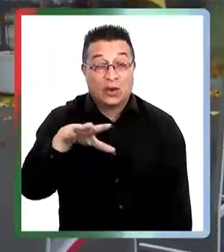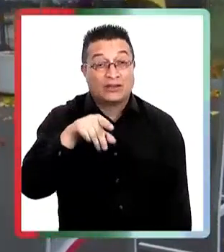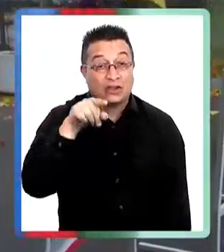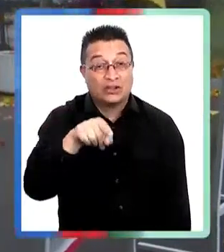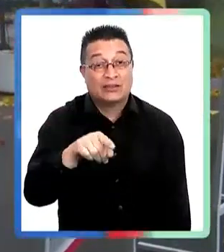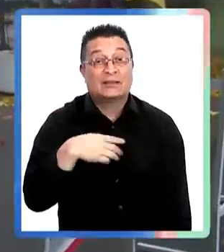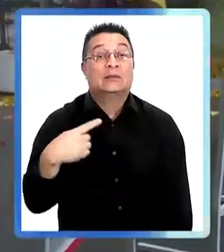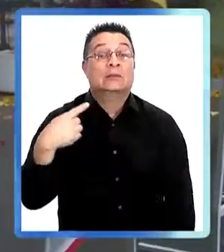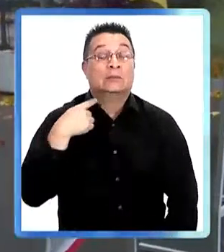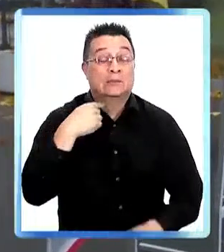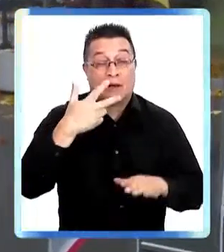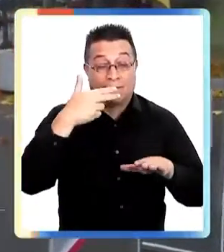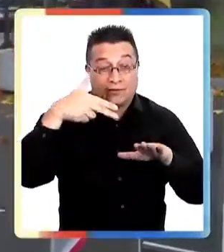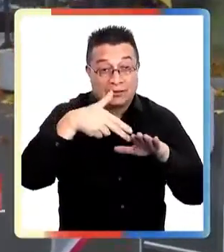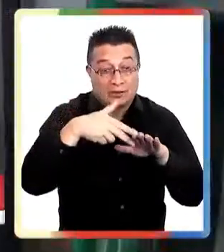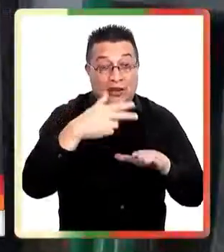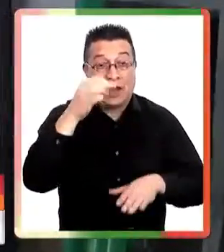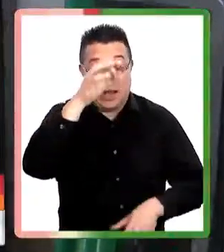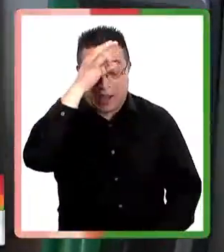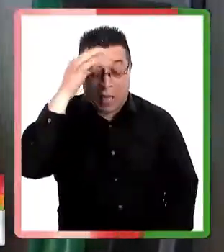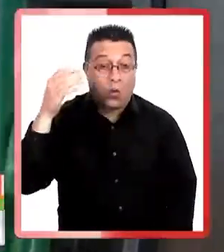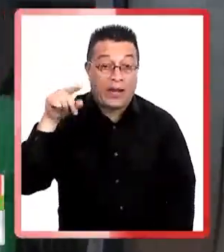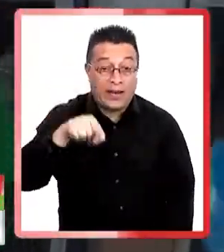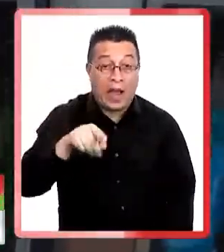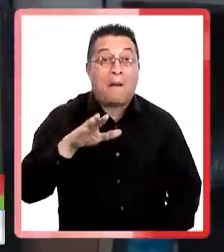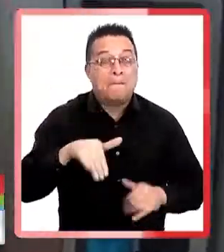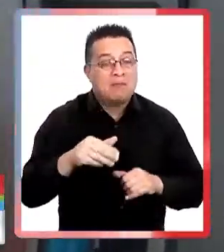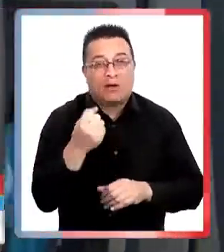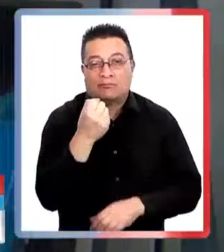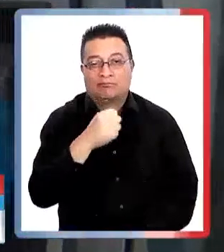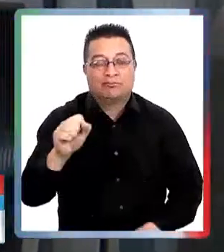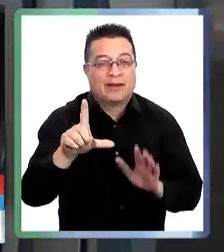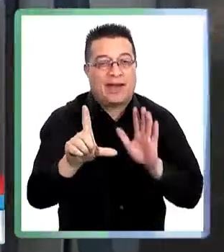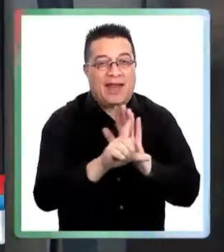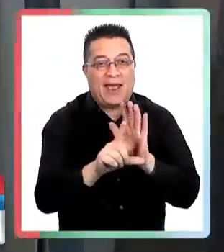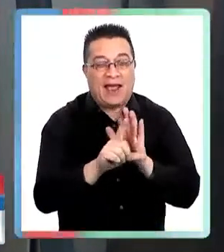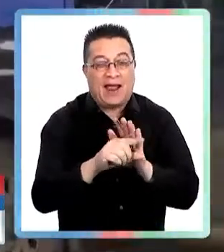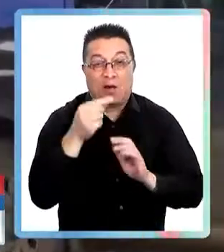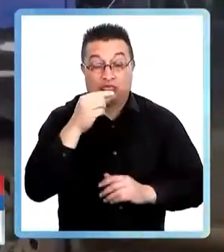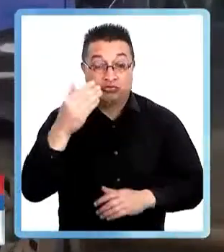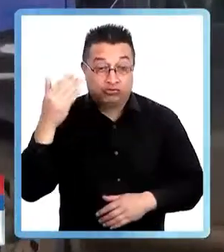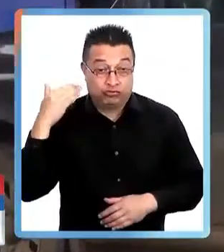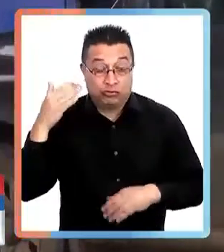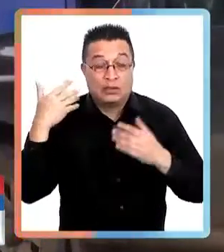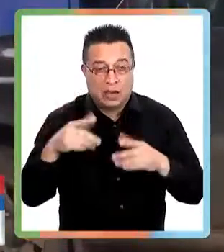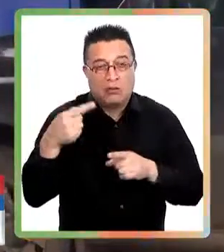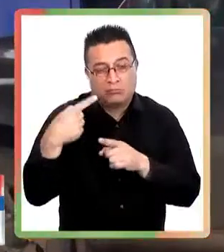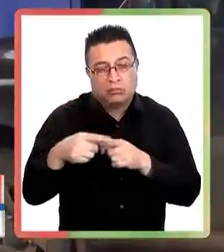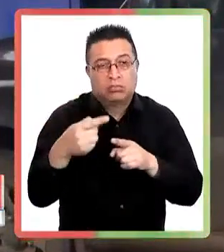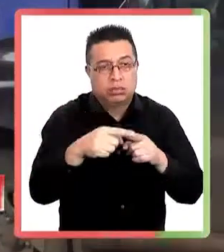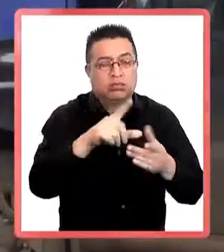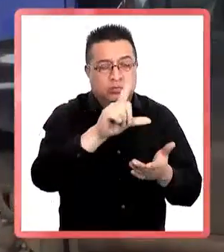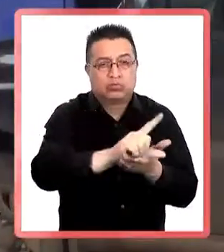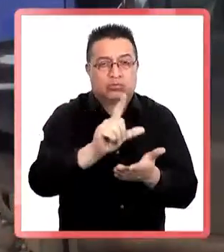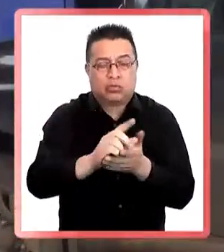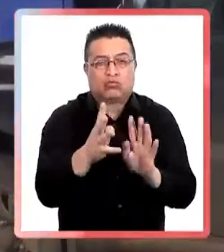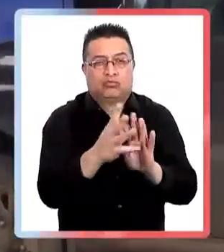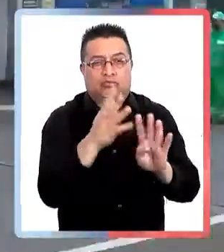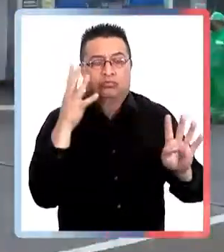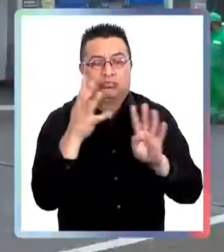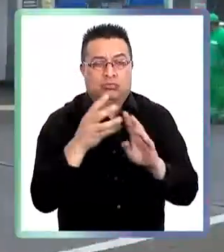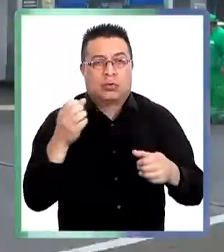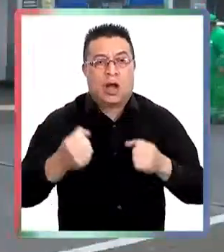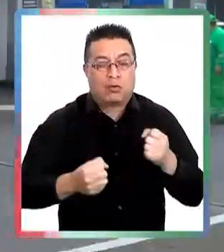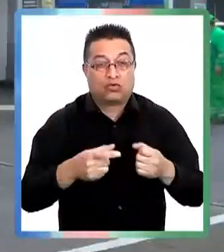La situación en torno al abastecimiento de combustible en la Araucanía continúa siendo irregular. Durante las últimas horas se han registrado en distintos servicentros